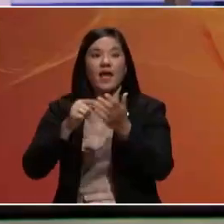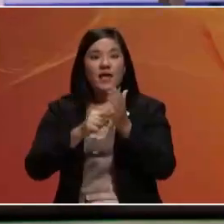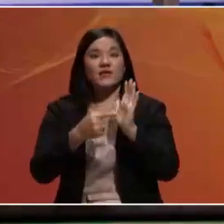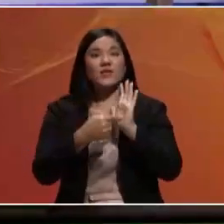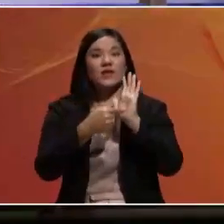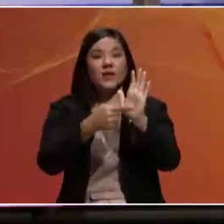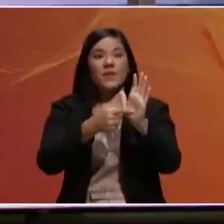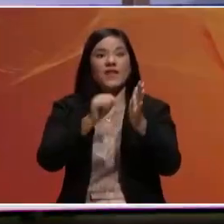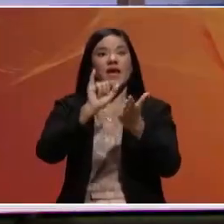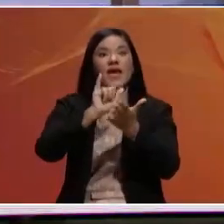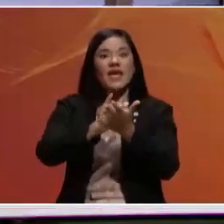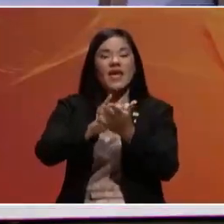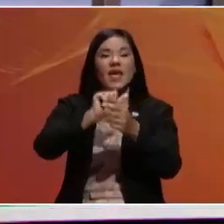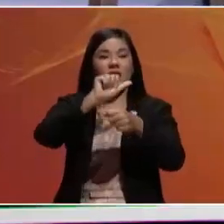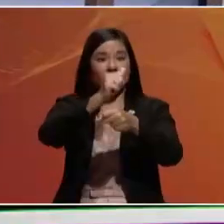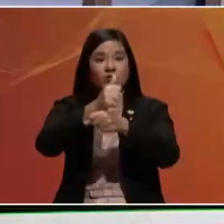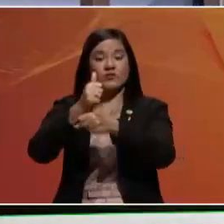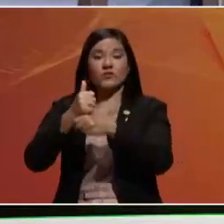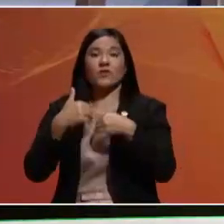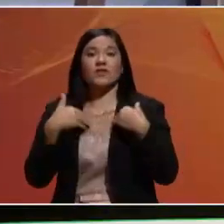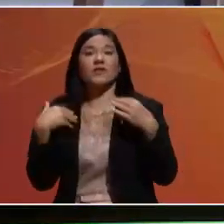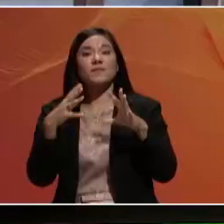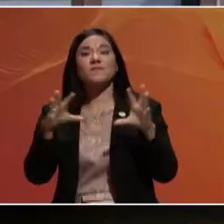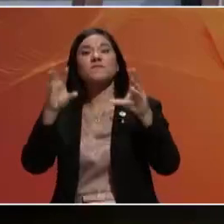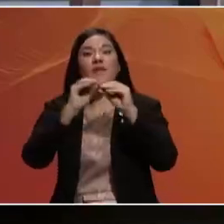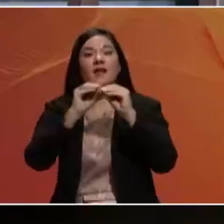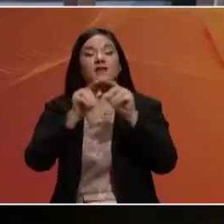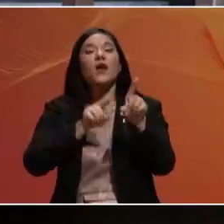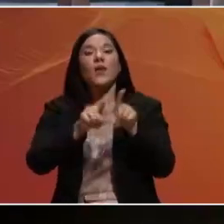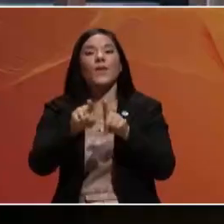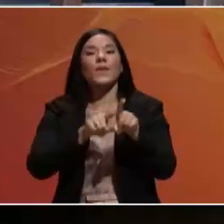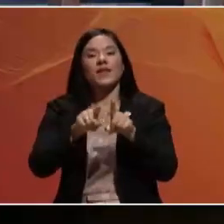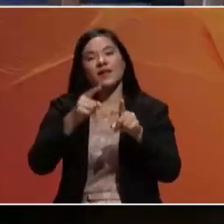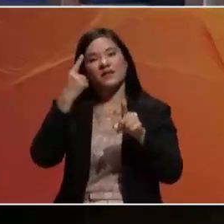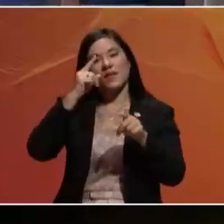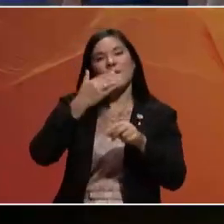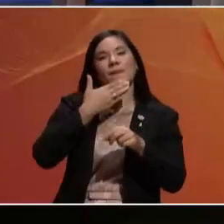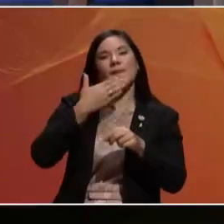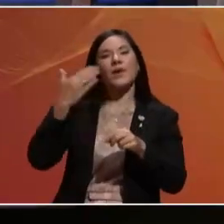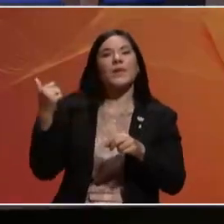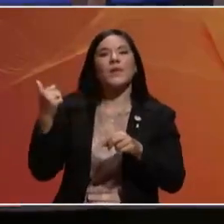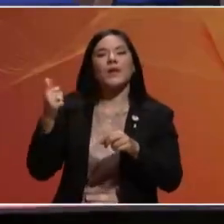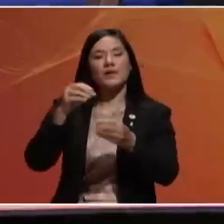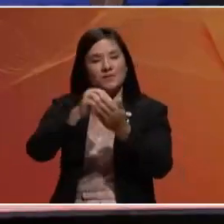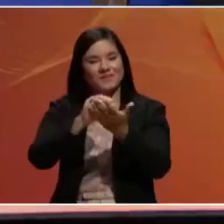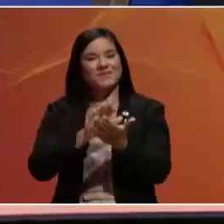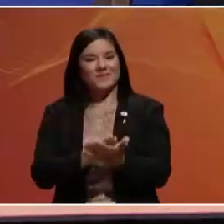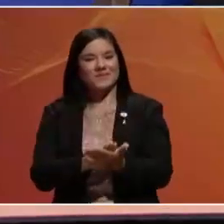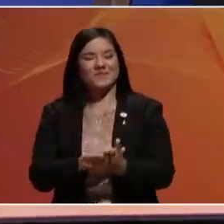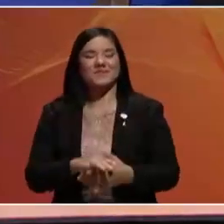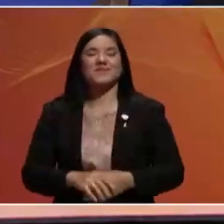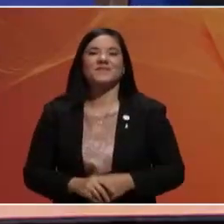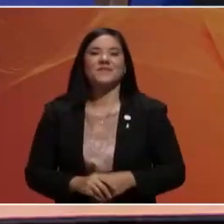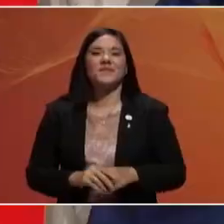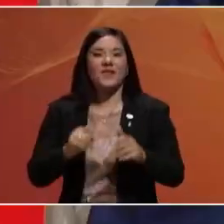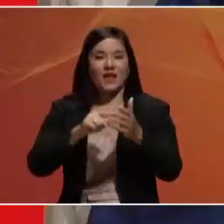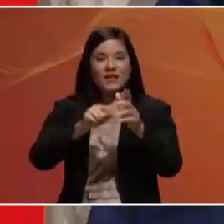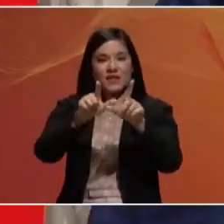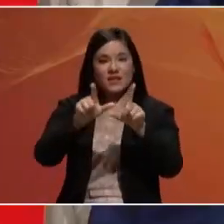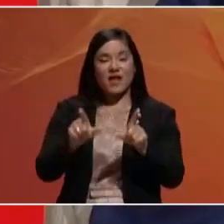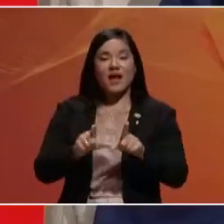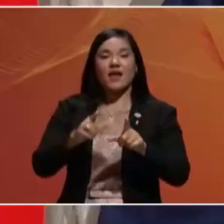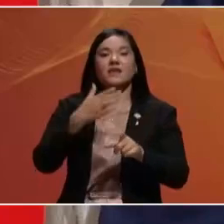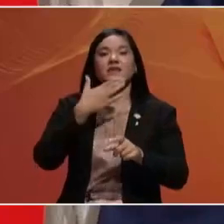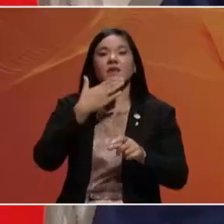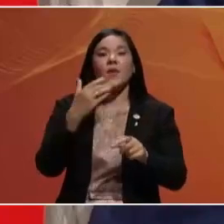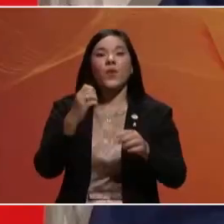qué institución tiene más competencias o áreas a mejorar y cuáles van por un mejor camino. Las áreas a mejorar de